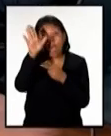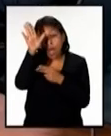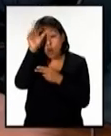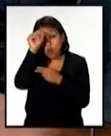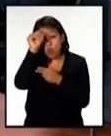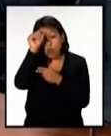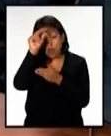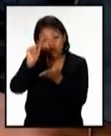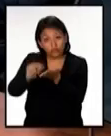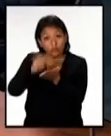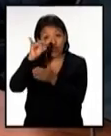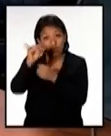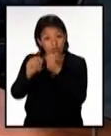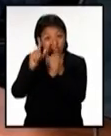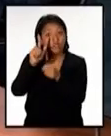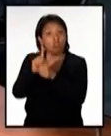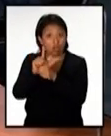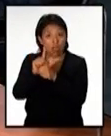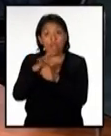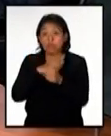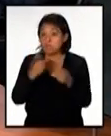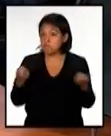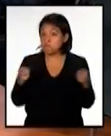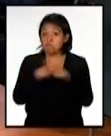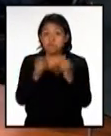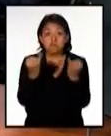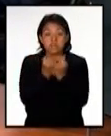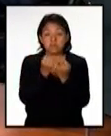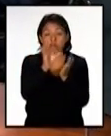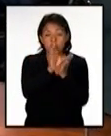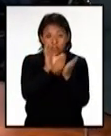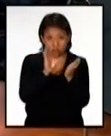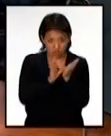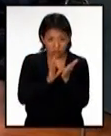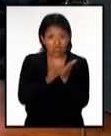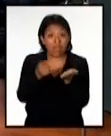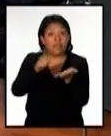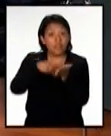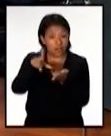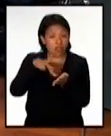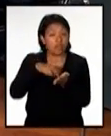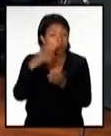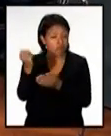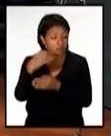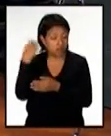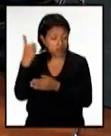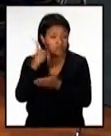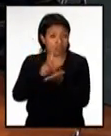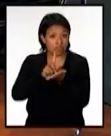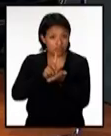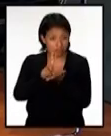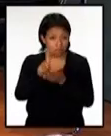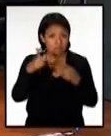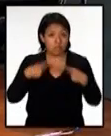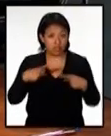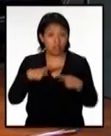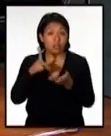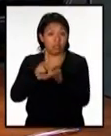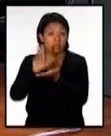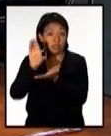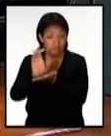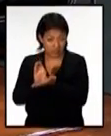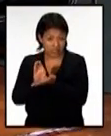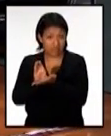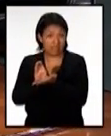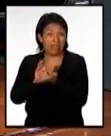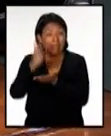tienen rango constitucional hoy día, y ahí está la Convención de los Derechos de las Personas con Discapacidad de Naciones Unidas, que es quizá la convención